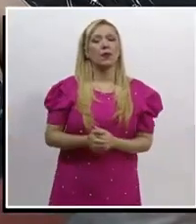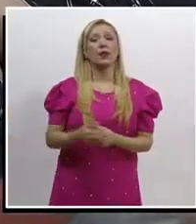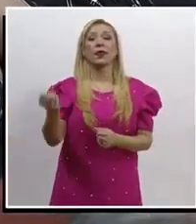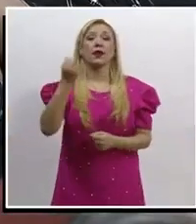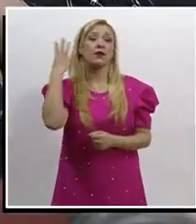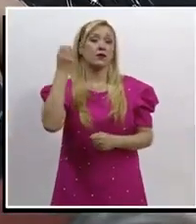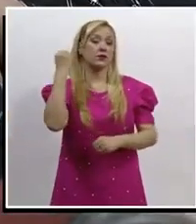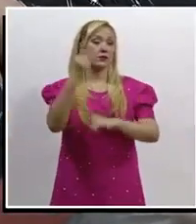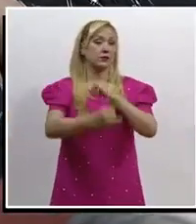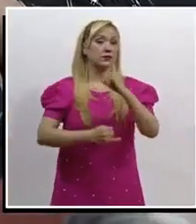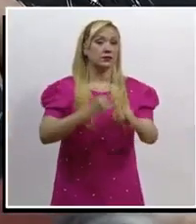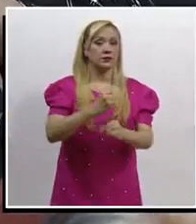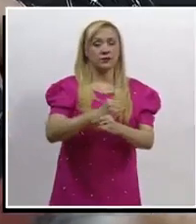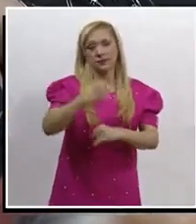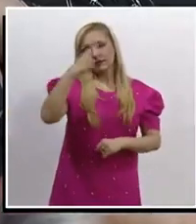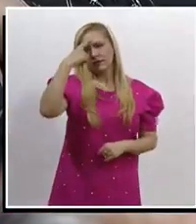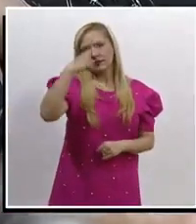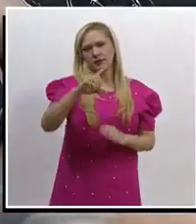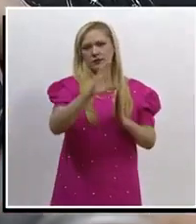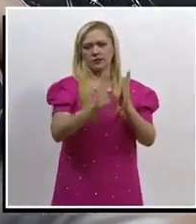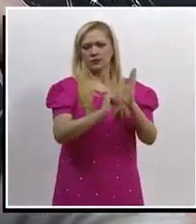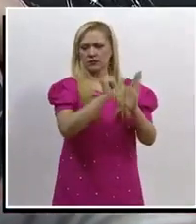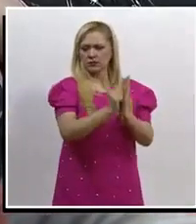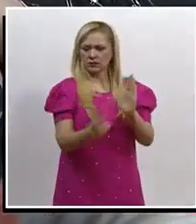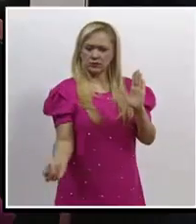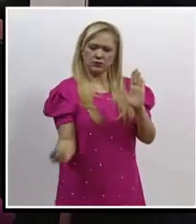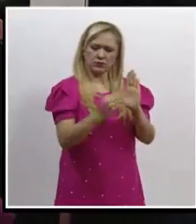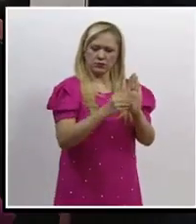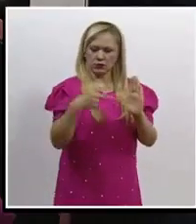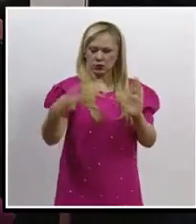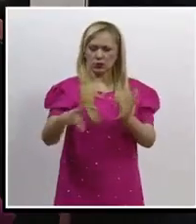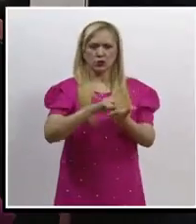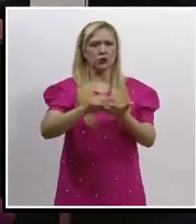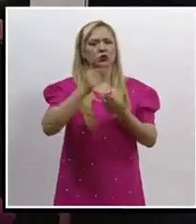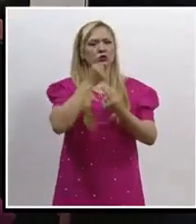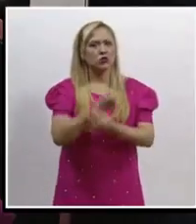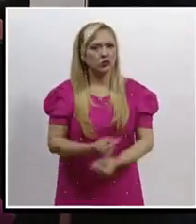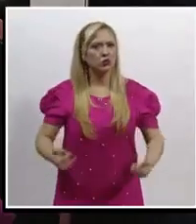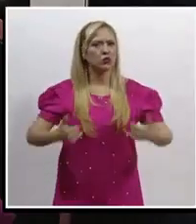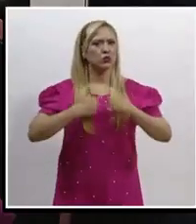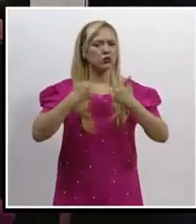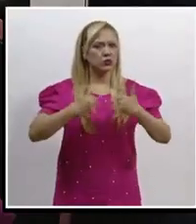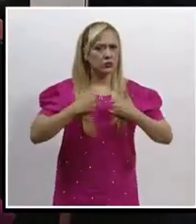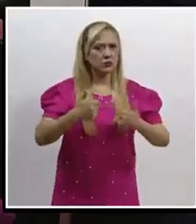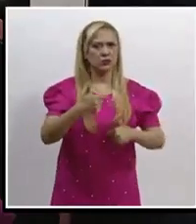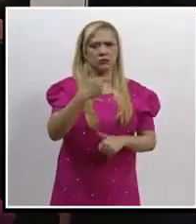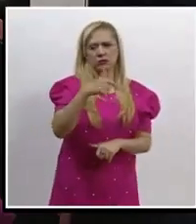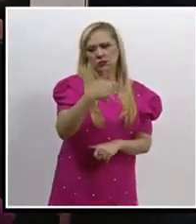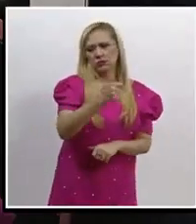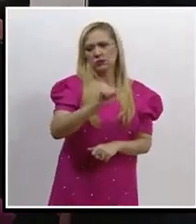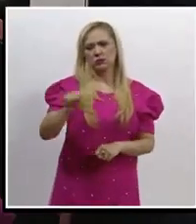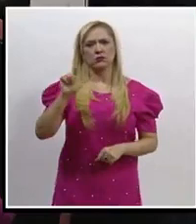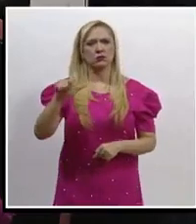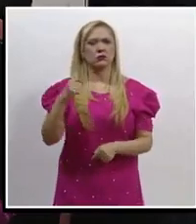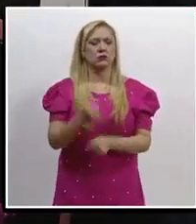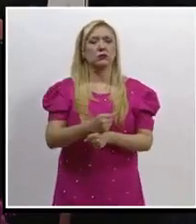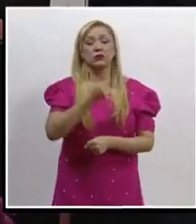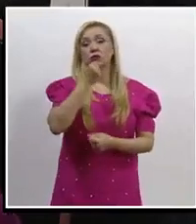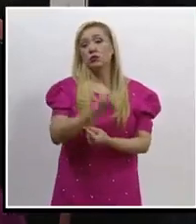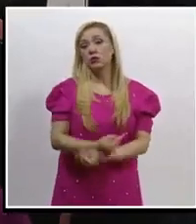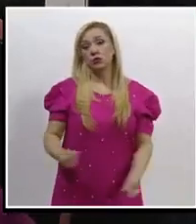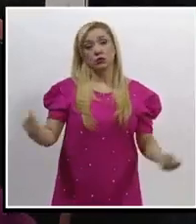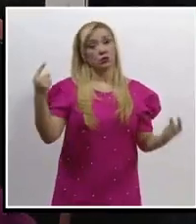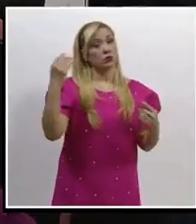Foro Internacional La Constitucionalización de los Derechos de la Niñez y la Adolescencia, indicó que el interés superior de la niñez es